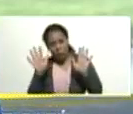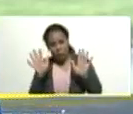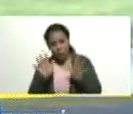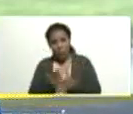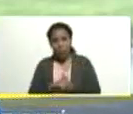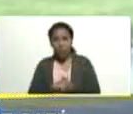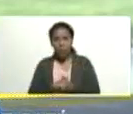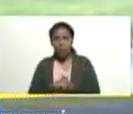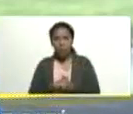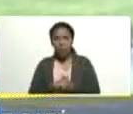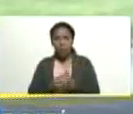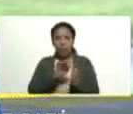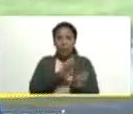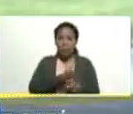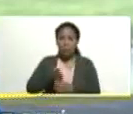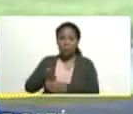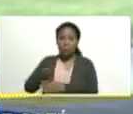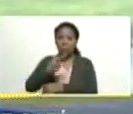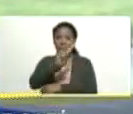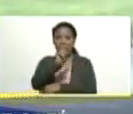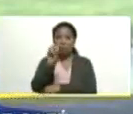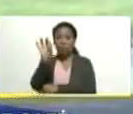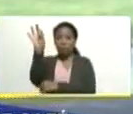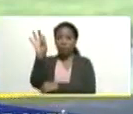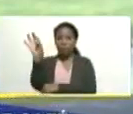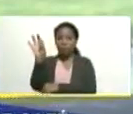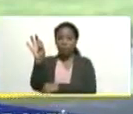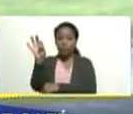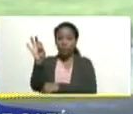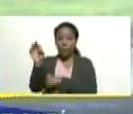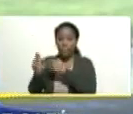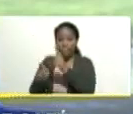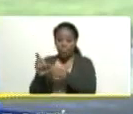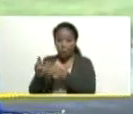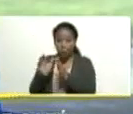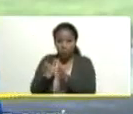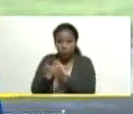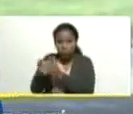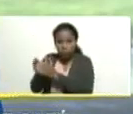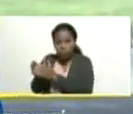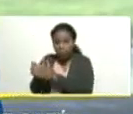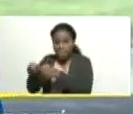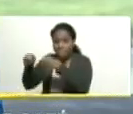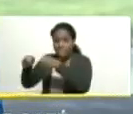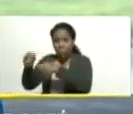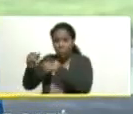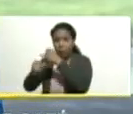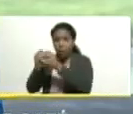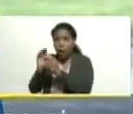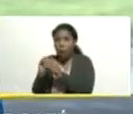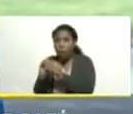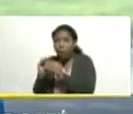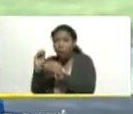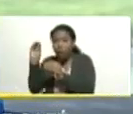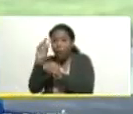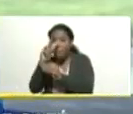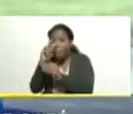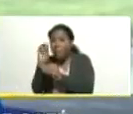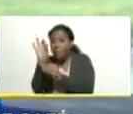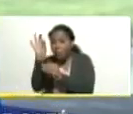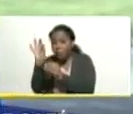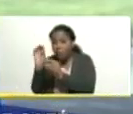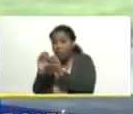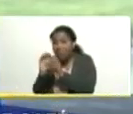por lo menos, aparta un 20% de tu producción para colocarlo en los mercados internacionales, por lo